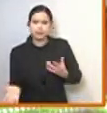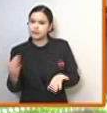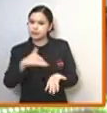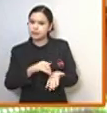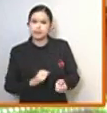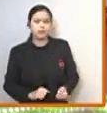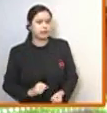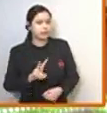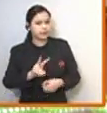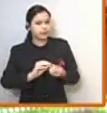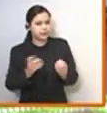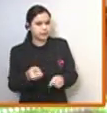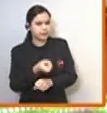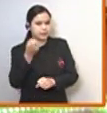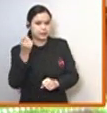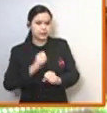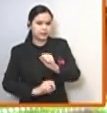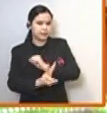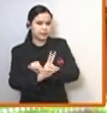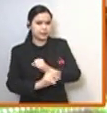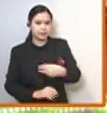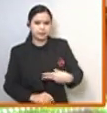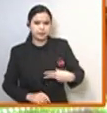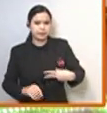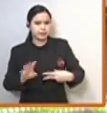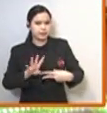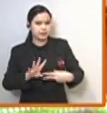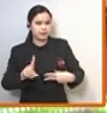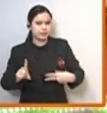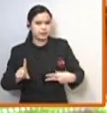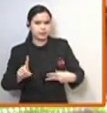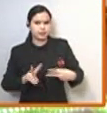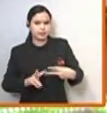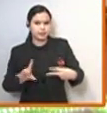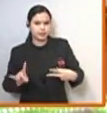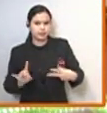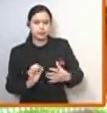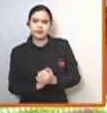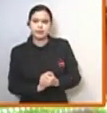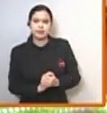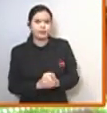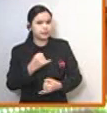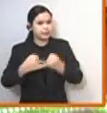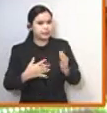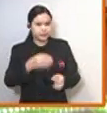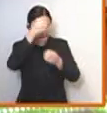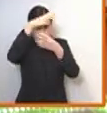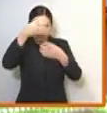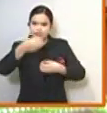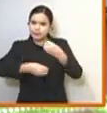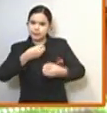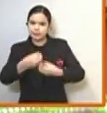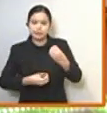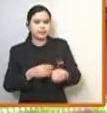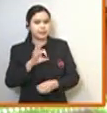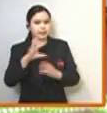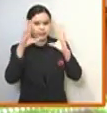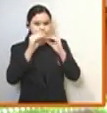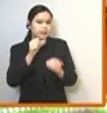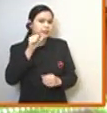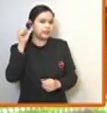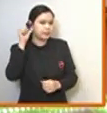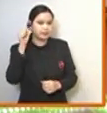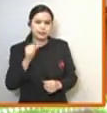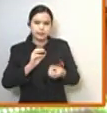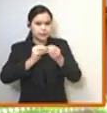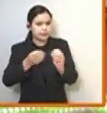Repito con mucho gusto, los dos números ganadores en premiados son el 41 y el 28. Jugadores, te comento que en el sorteo de las 9 de la noche de ayer, el